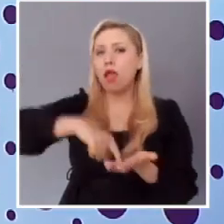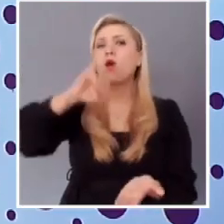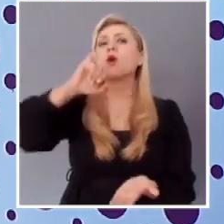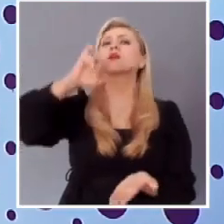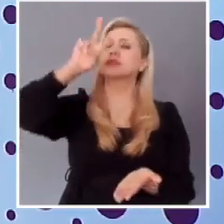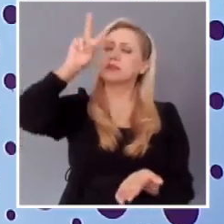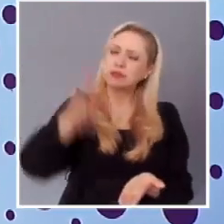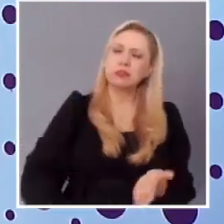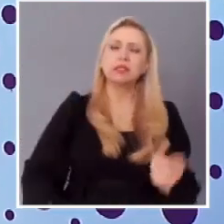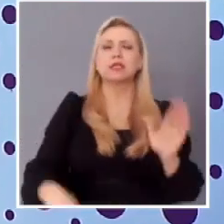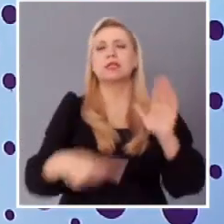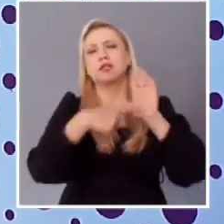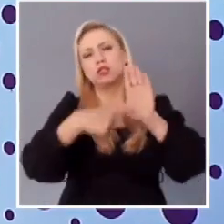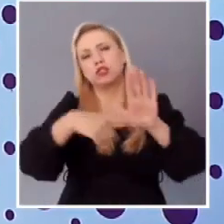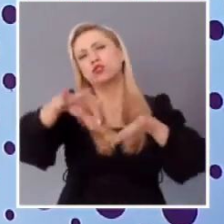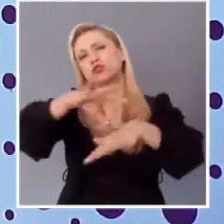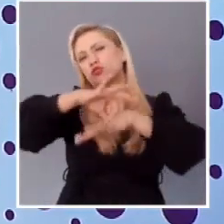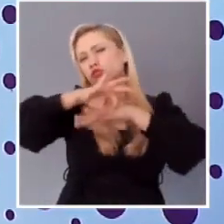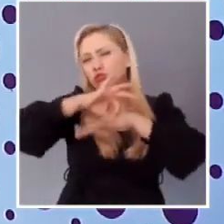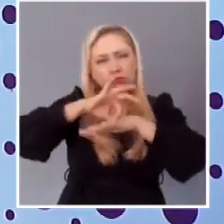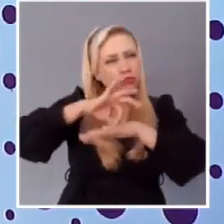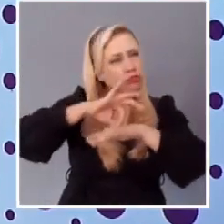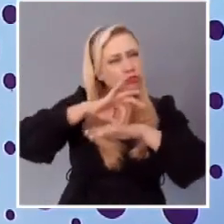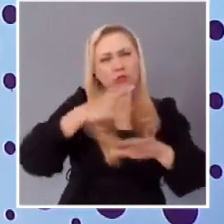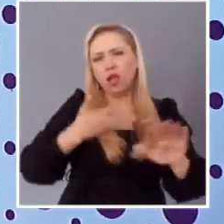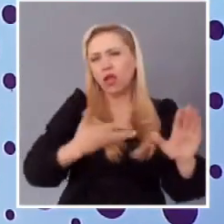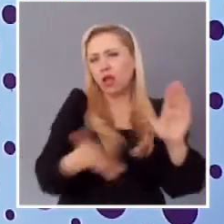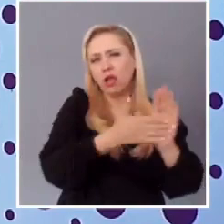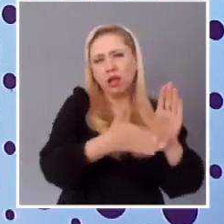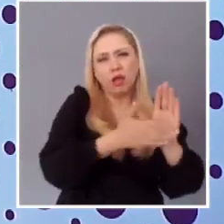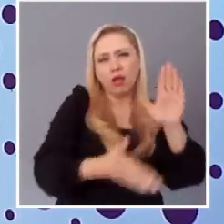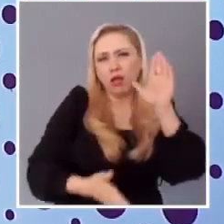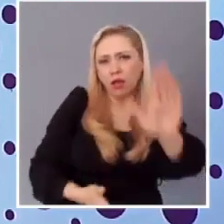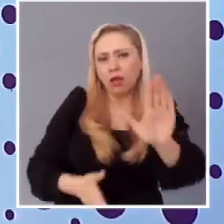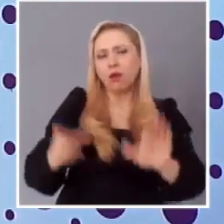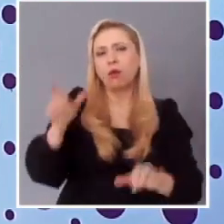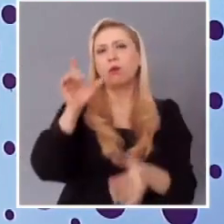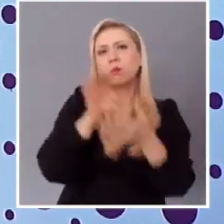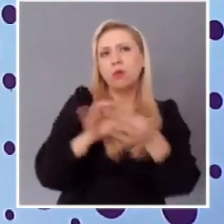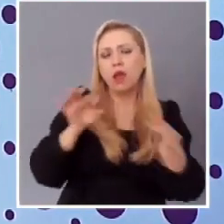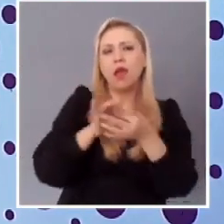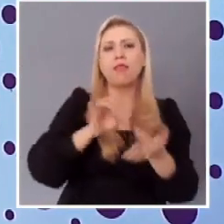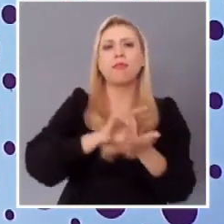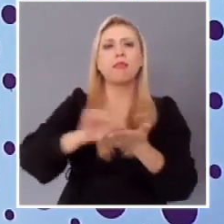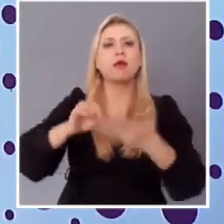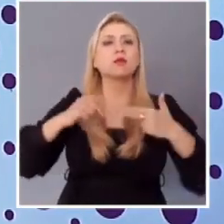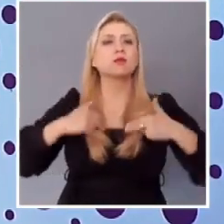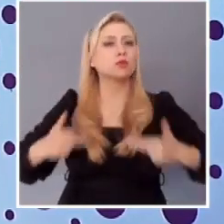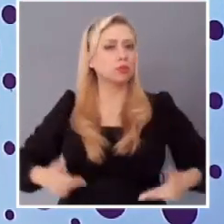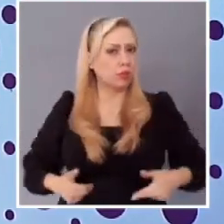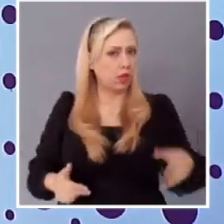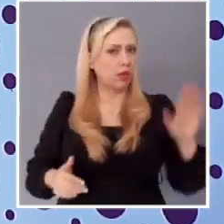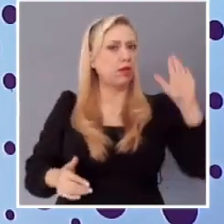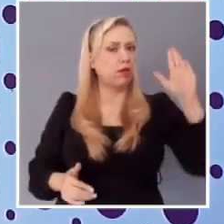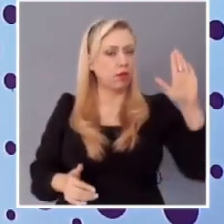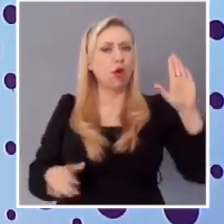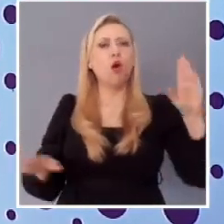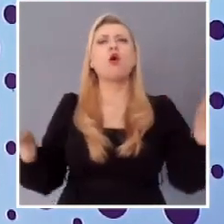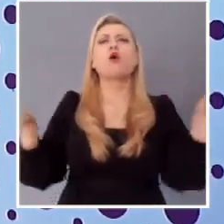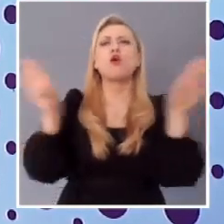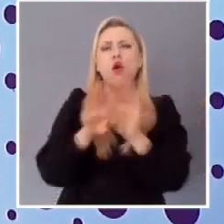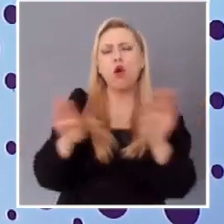cuenta siempre que hablamos del enfoque de derechos humanos, De acuerdo. tener en cuenta cómo se dan estos fenómenos de